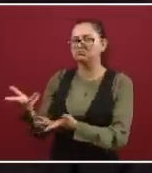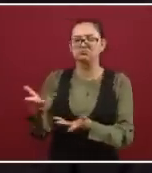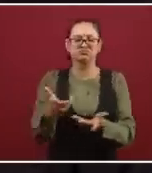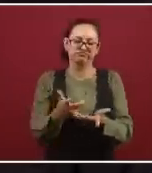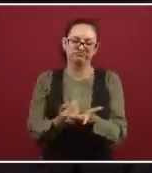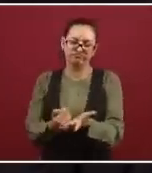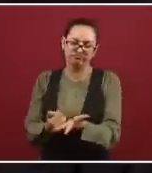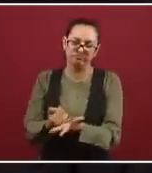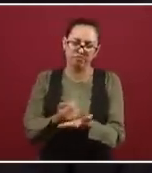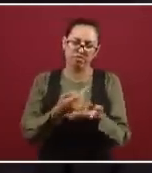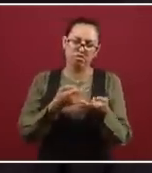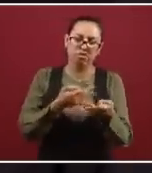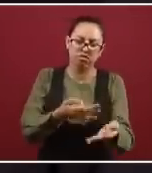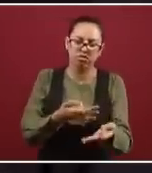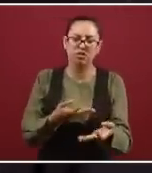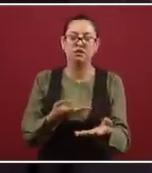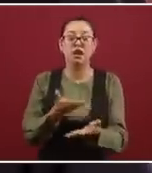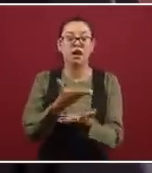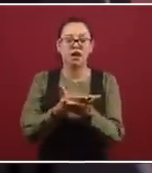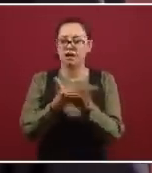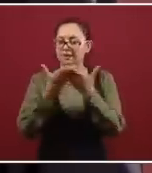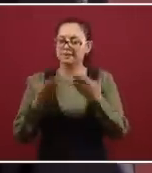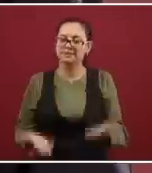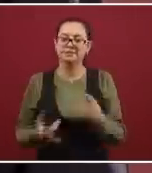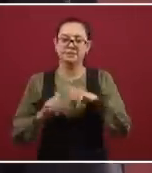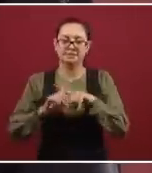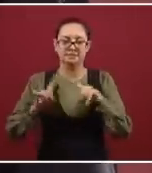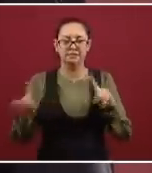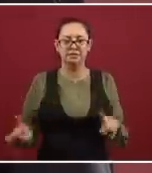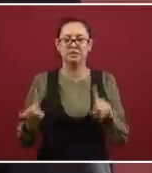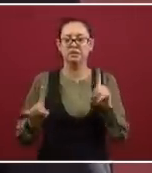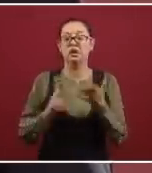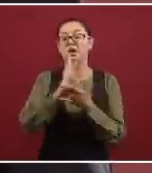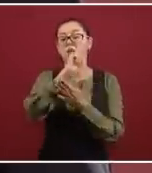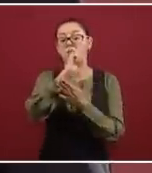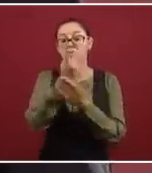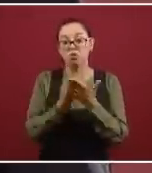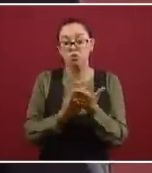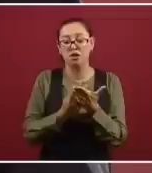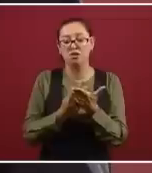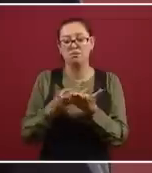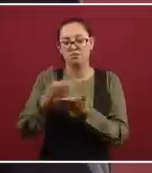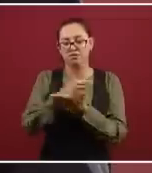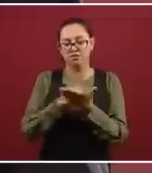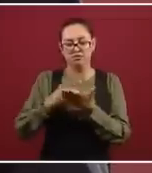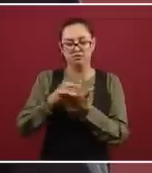hoy presentamos el programa de prevención